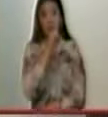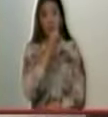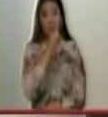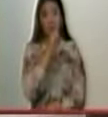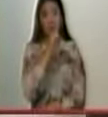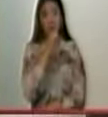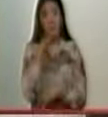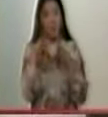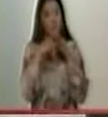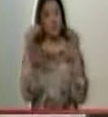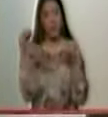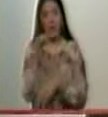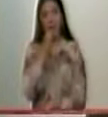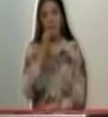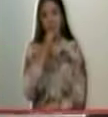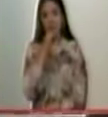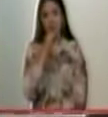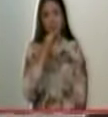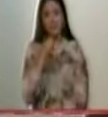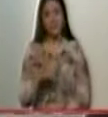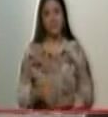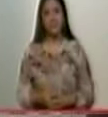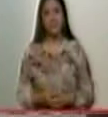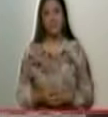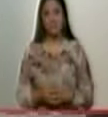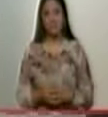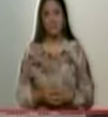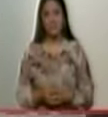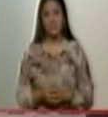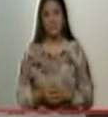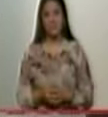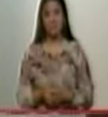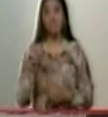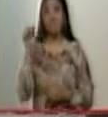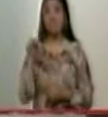todo esto, todos los detalles de esta reunión de trabajo.